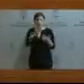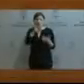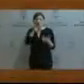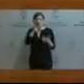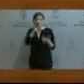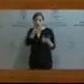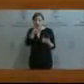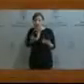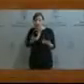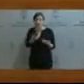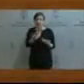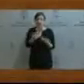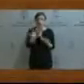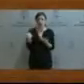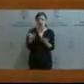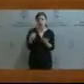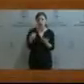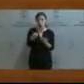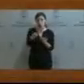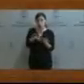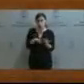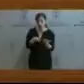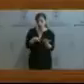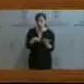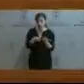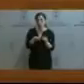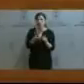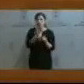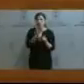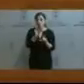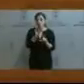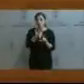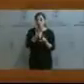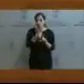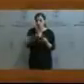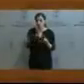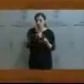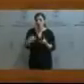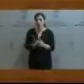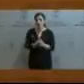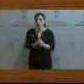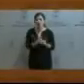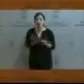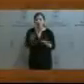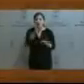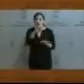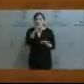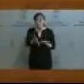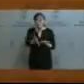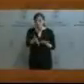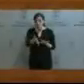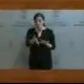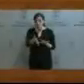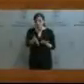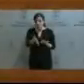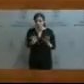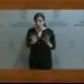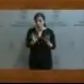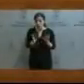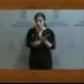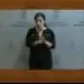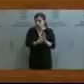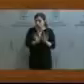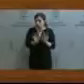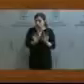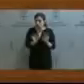sindicalista, pero es para aplicar en este caso muy legítimamente. Quizá